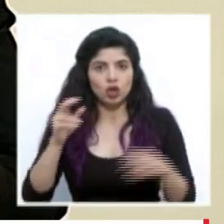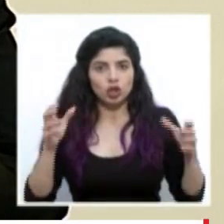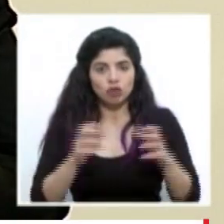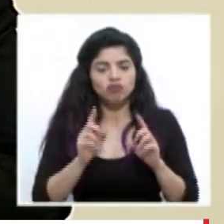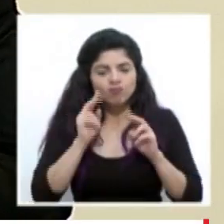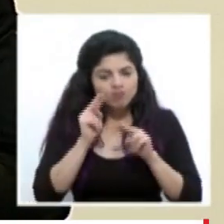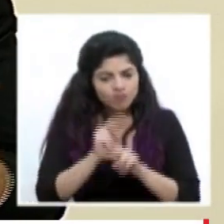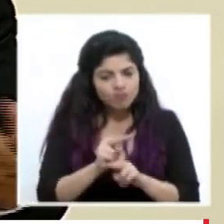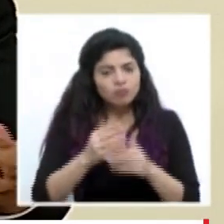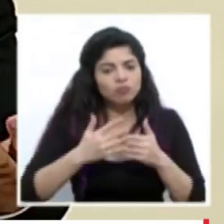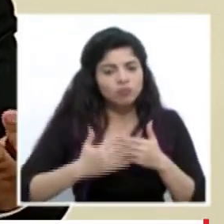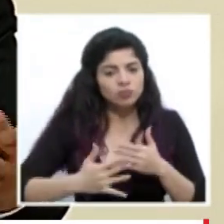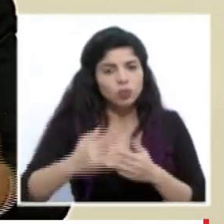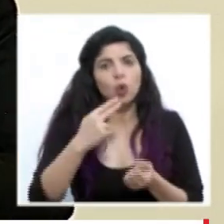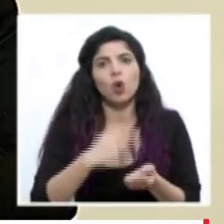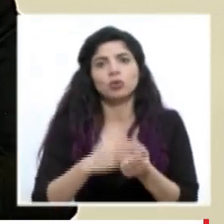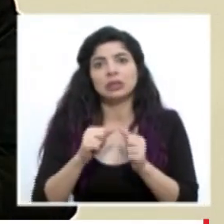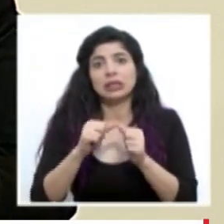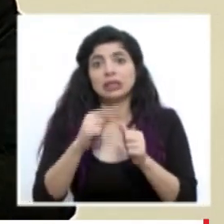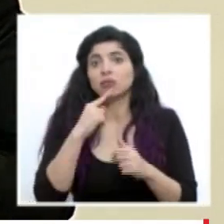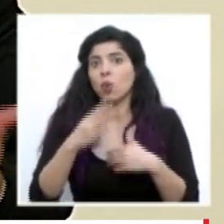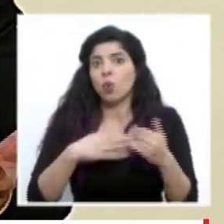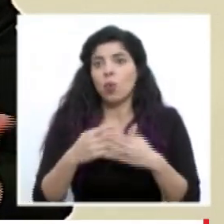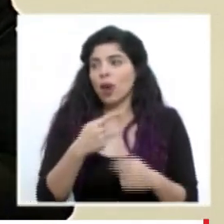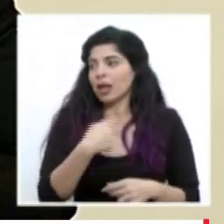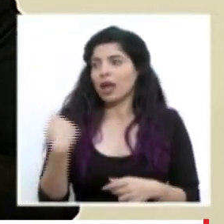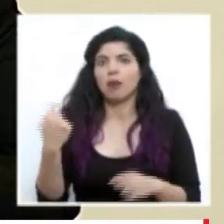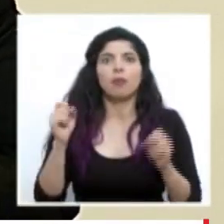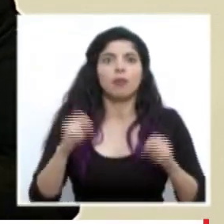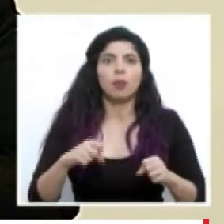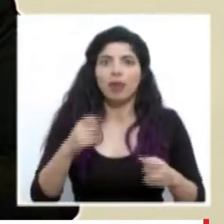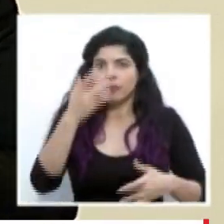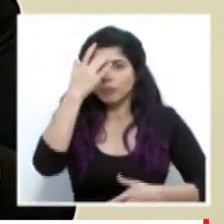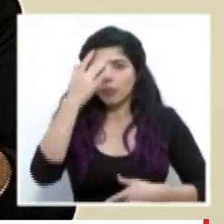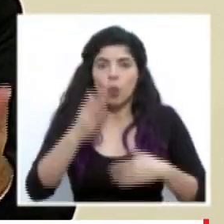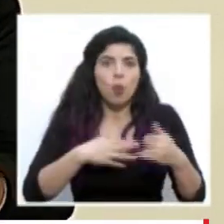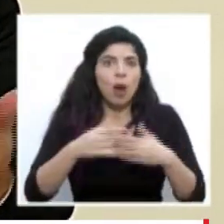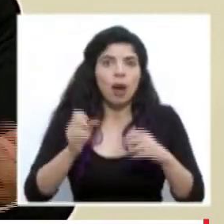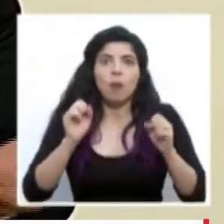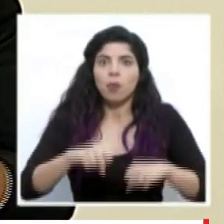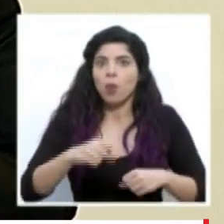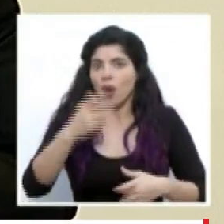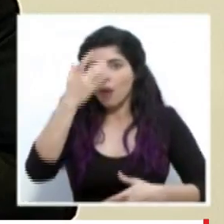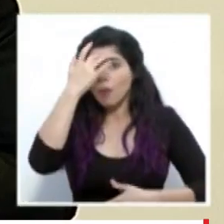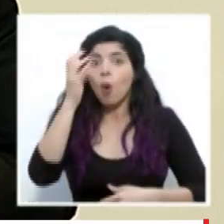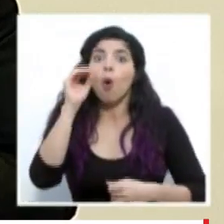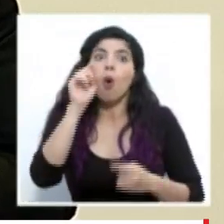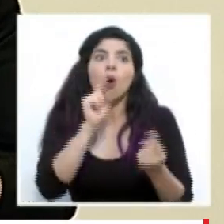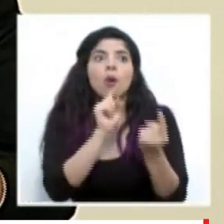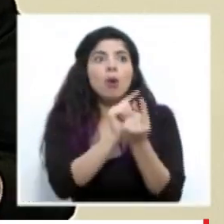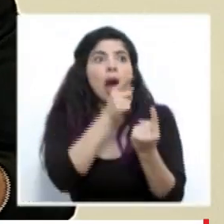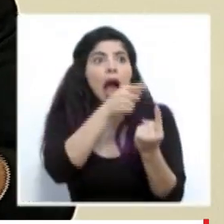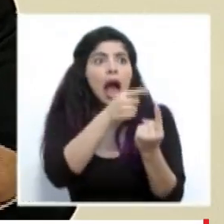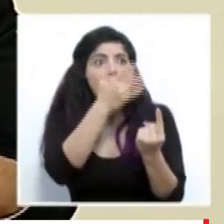De hecho, esto es algo que nos puede pasar a cualquiera. Todos estamos expuestos a enfermarnos o a estar cerca de un contacto positivo y las cosas